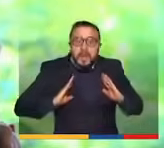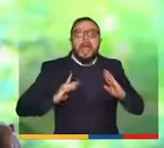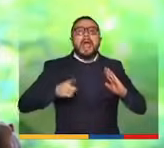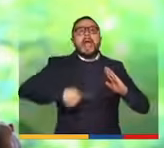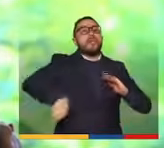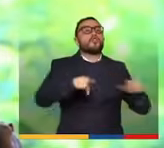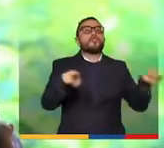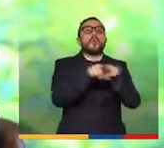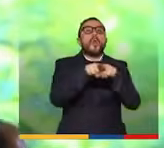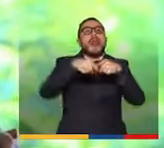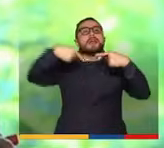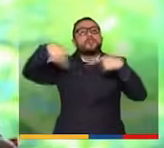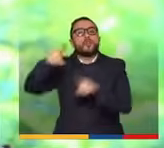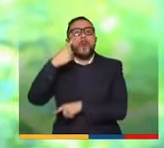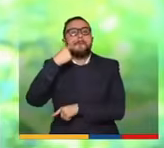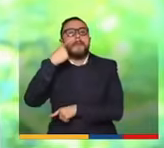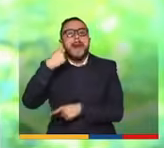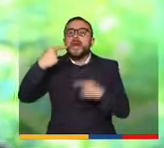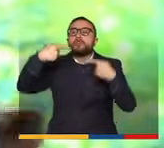padre y son como su madre,